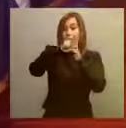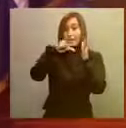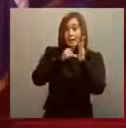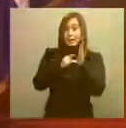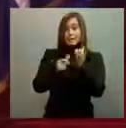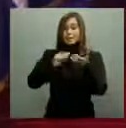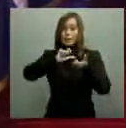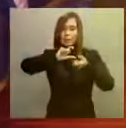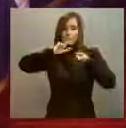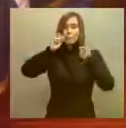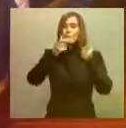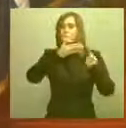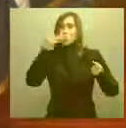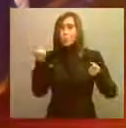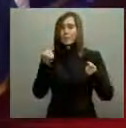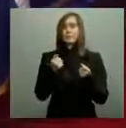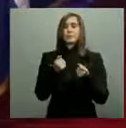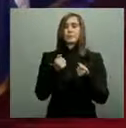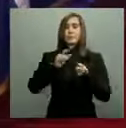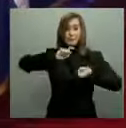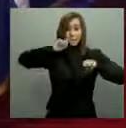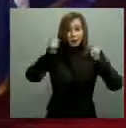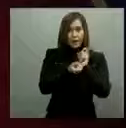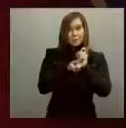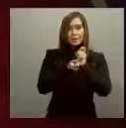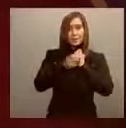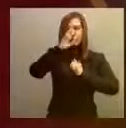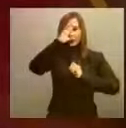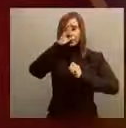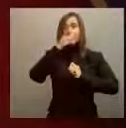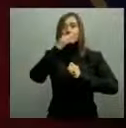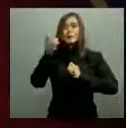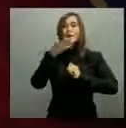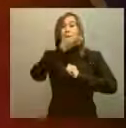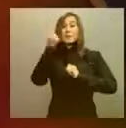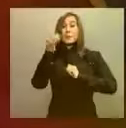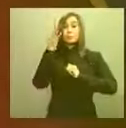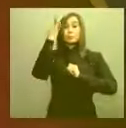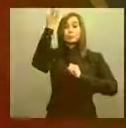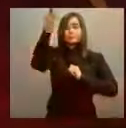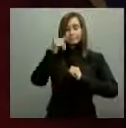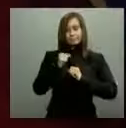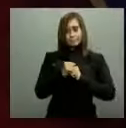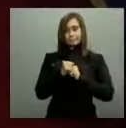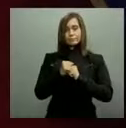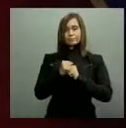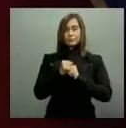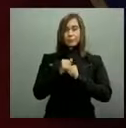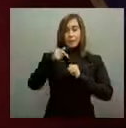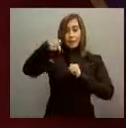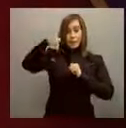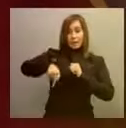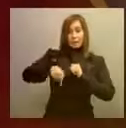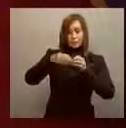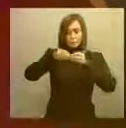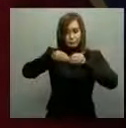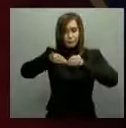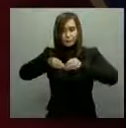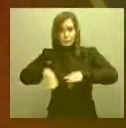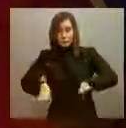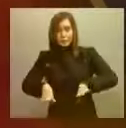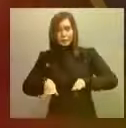y transformen para siempre y para bien nuestro país. Se acabaron los retoques menores, los cambios cosméticos o